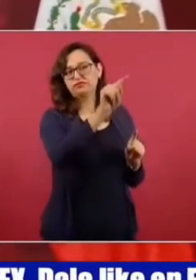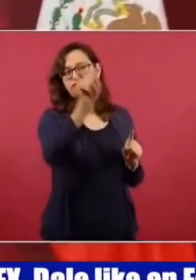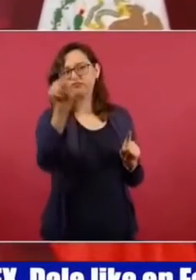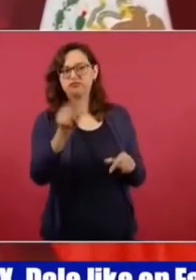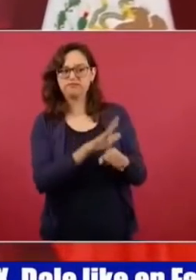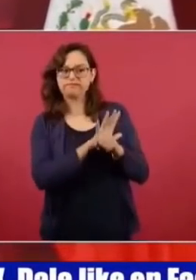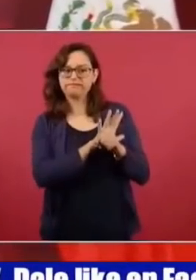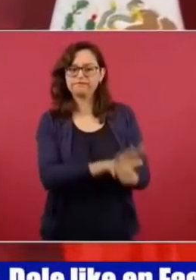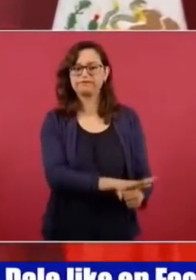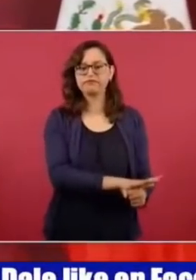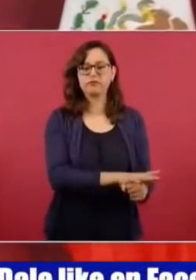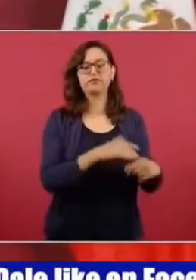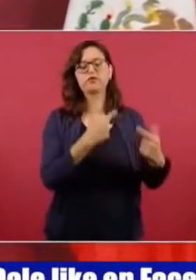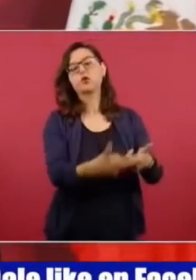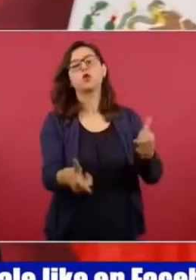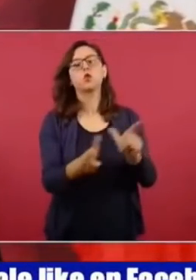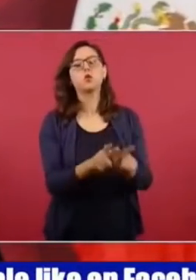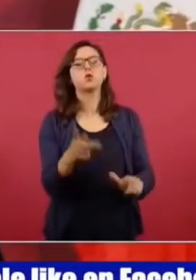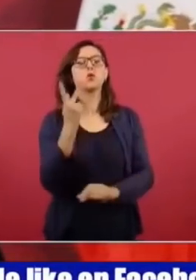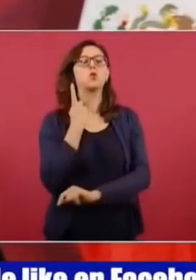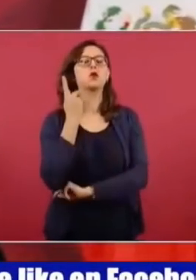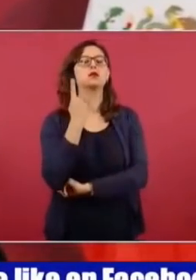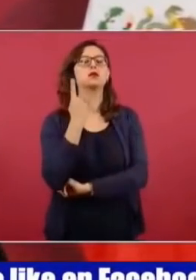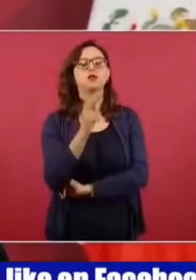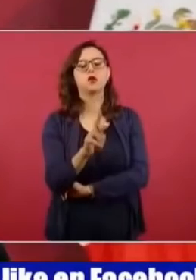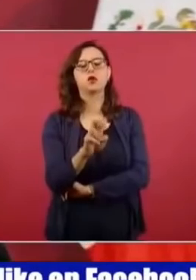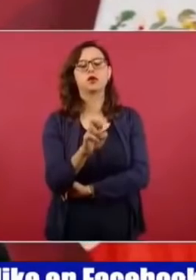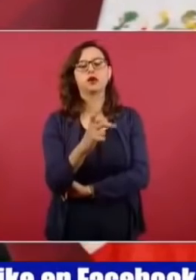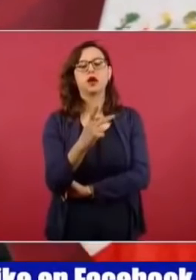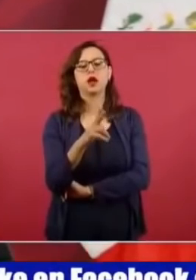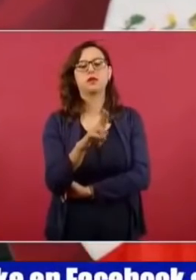de los republicanos